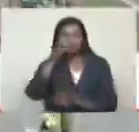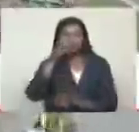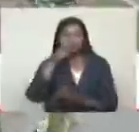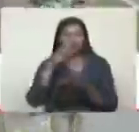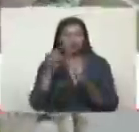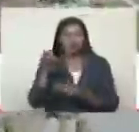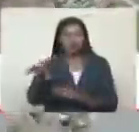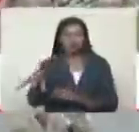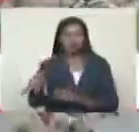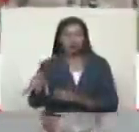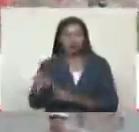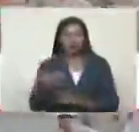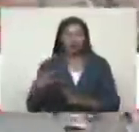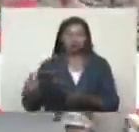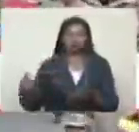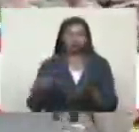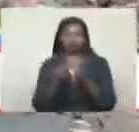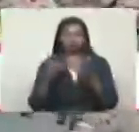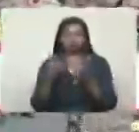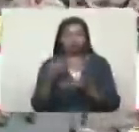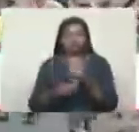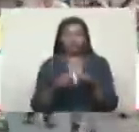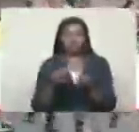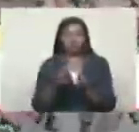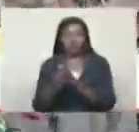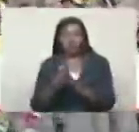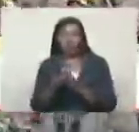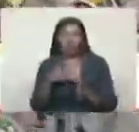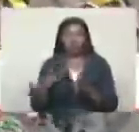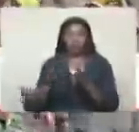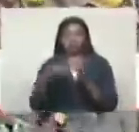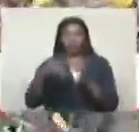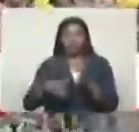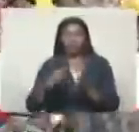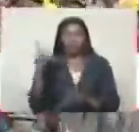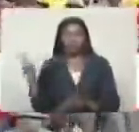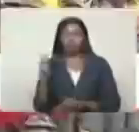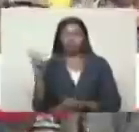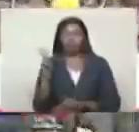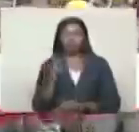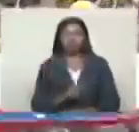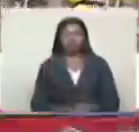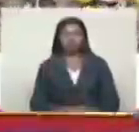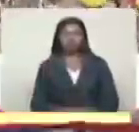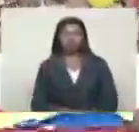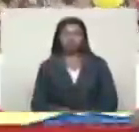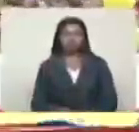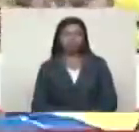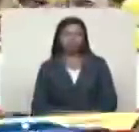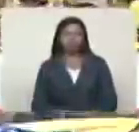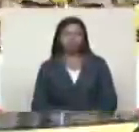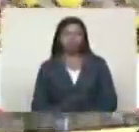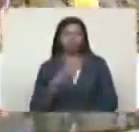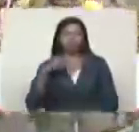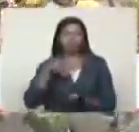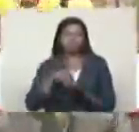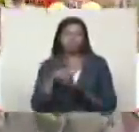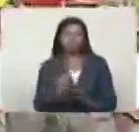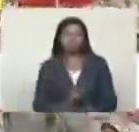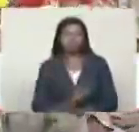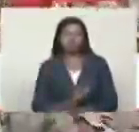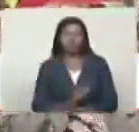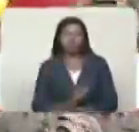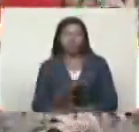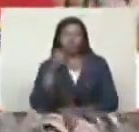que frustraron el intento de asalto a la Gerencia General Metalmecánica de Cabín. Imposición de condecoraciones impone